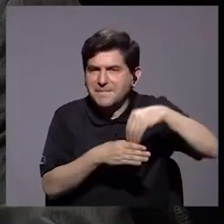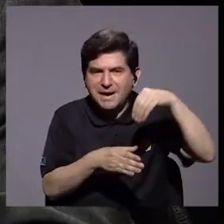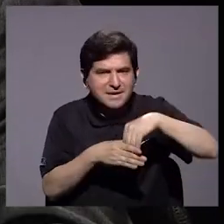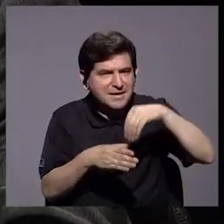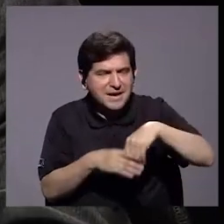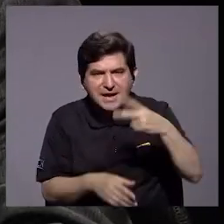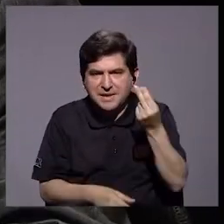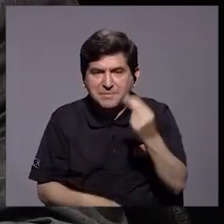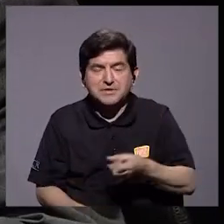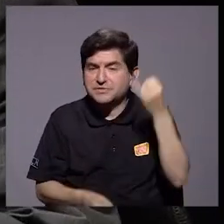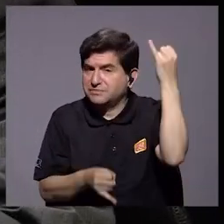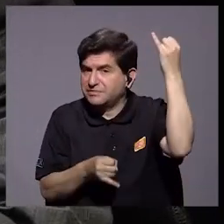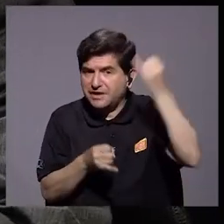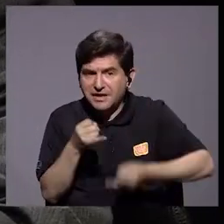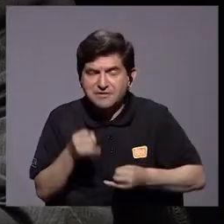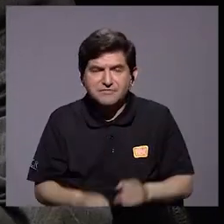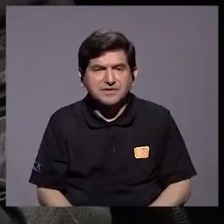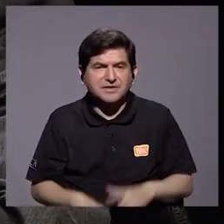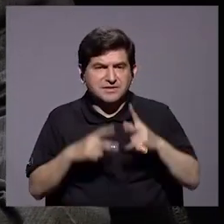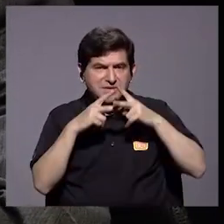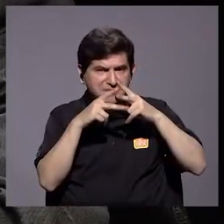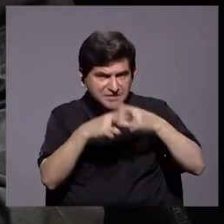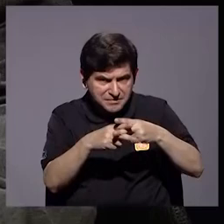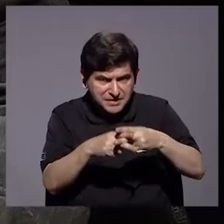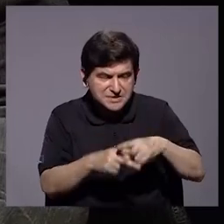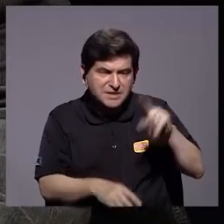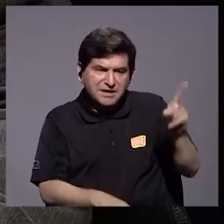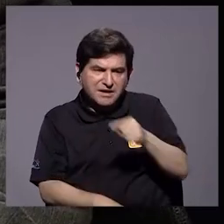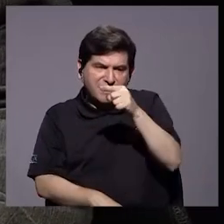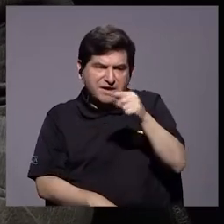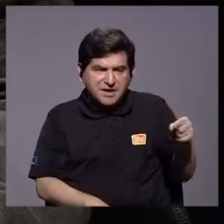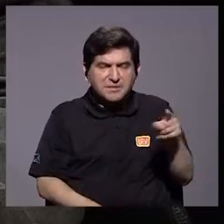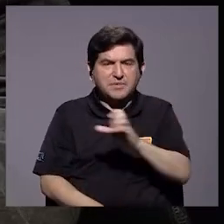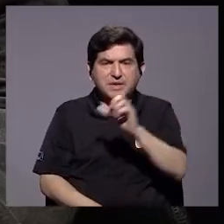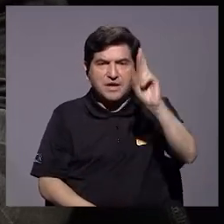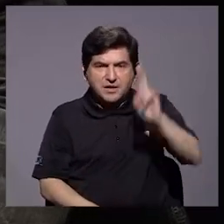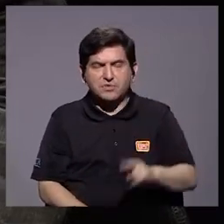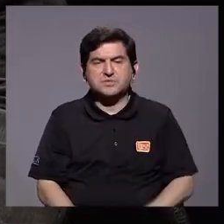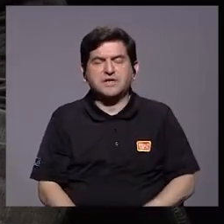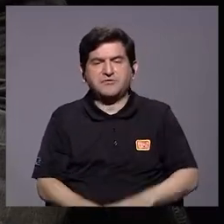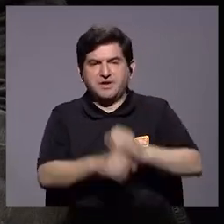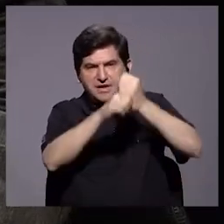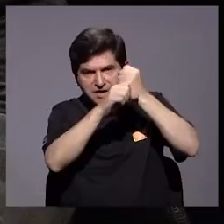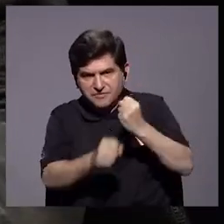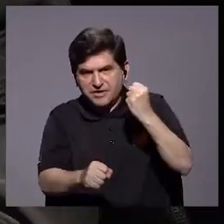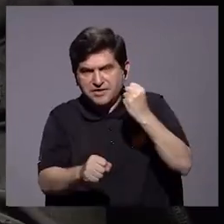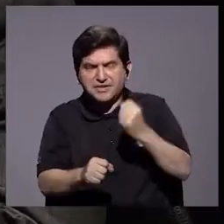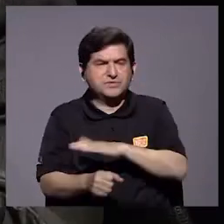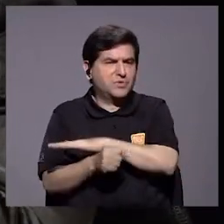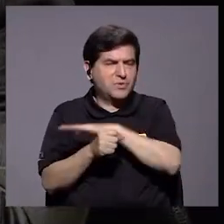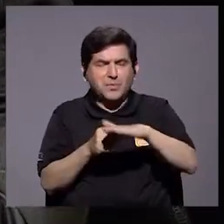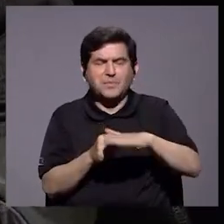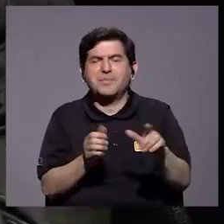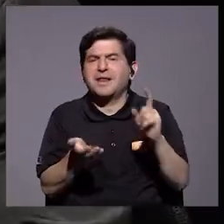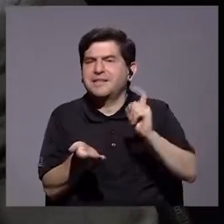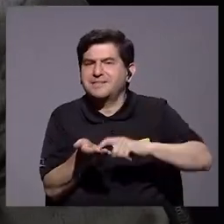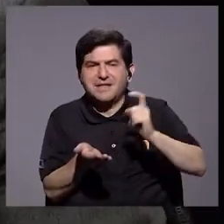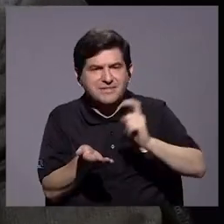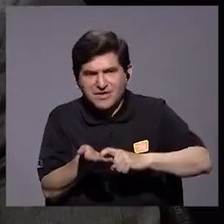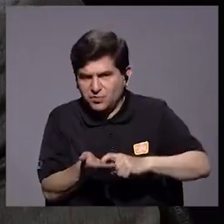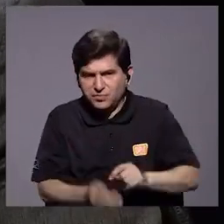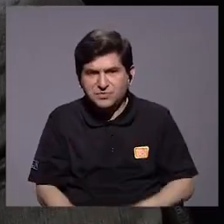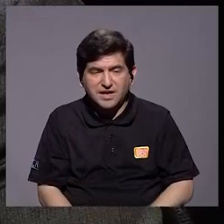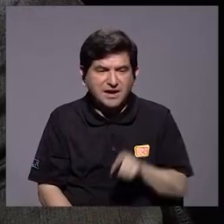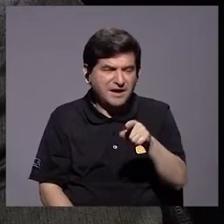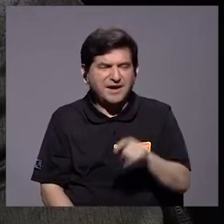invertido el dinero y al final el fideicomiso hubo que extinguir lo y costa rica en la federación de fútbol quedó totalmente endeudada